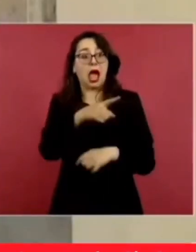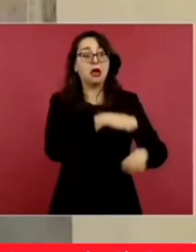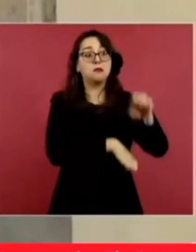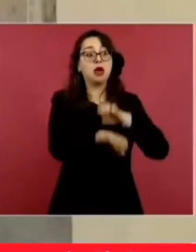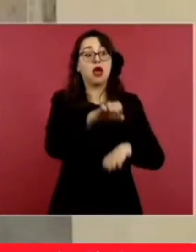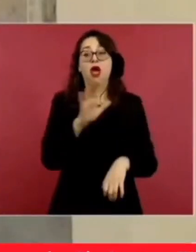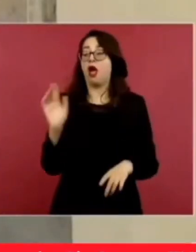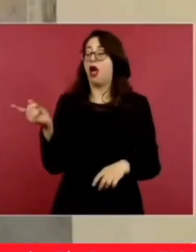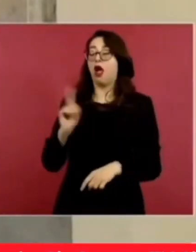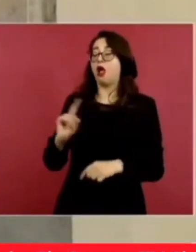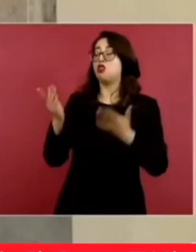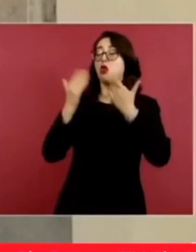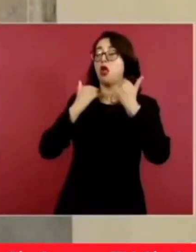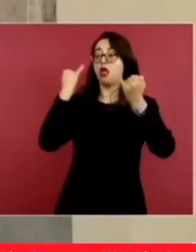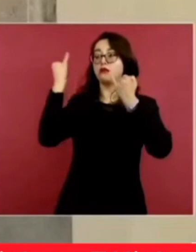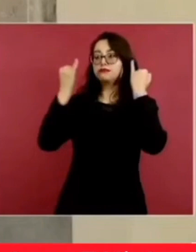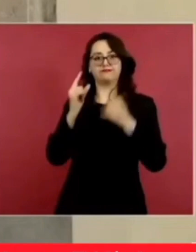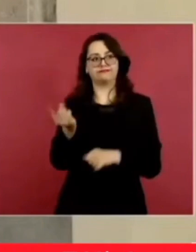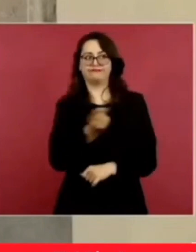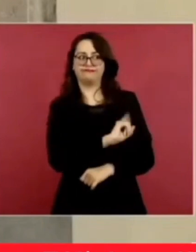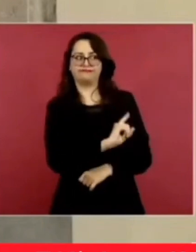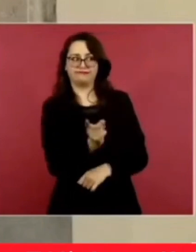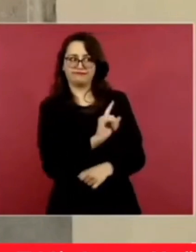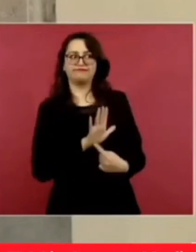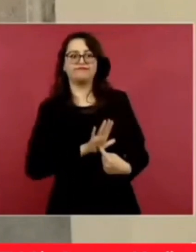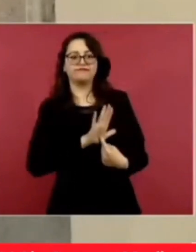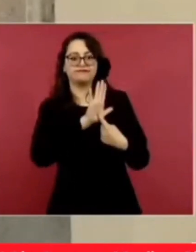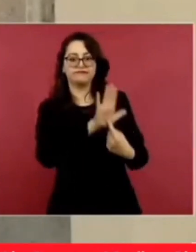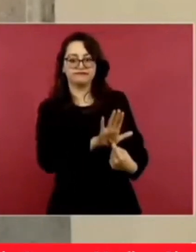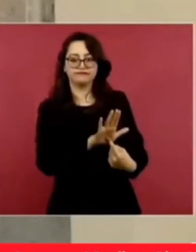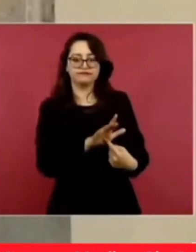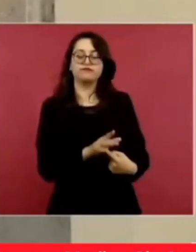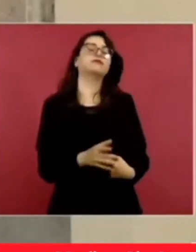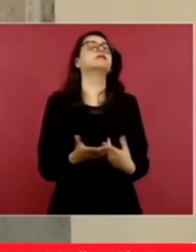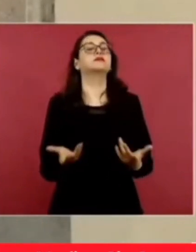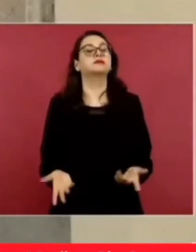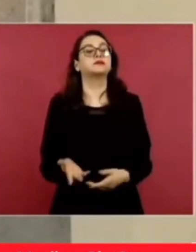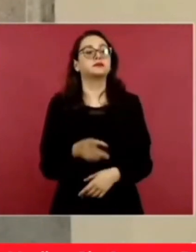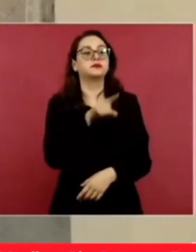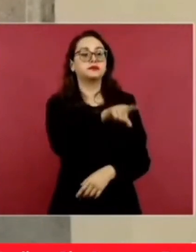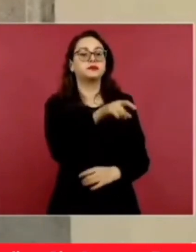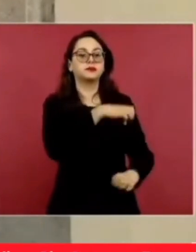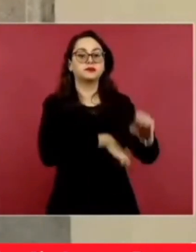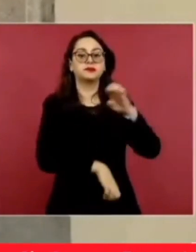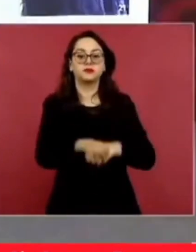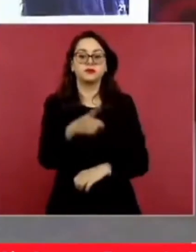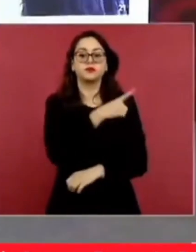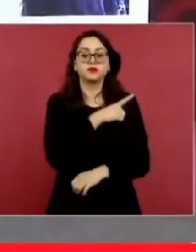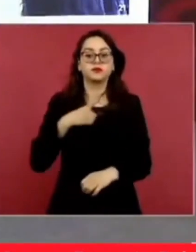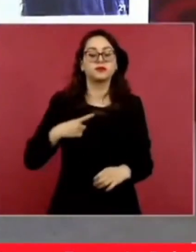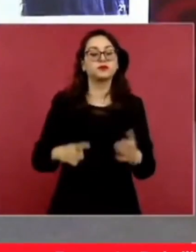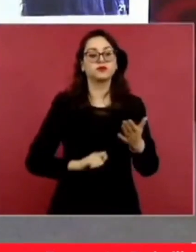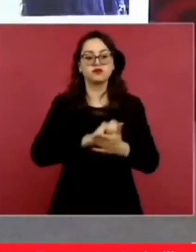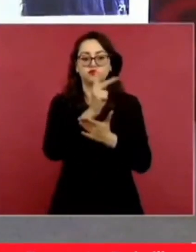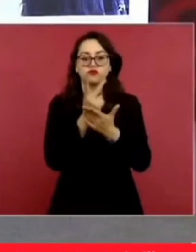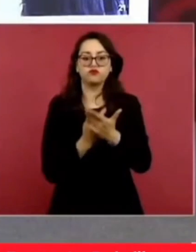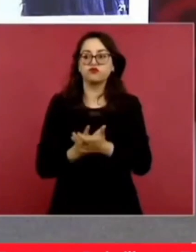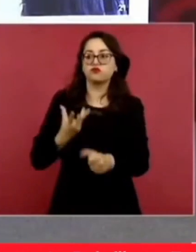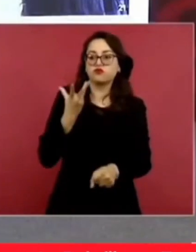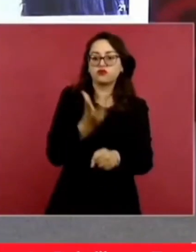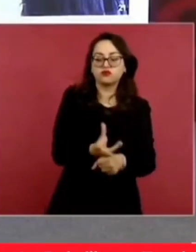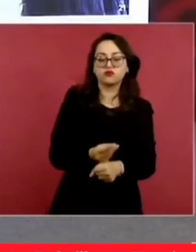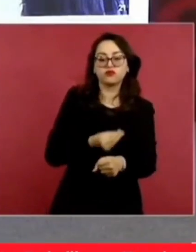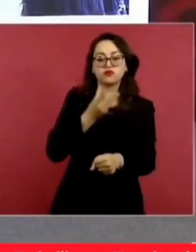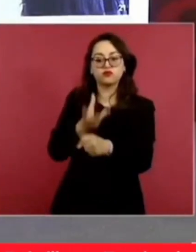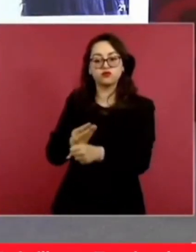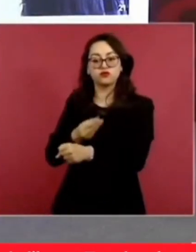Entrega de un nuevo programa de remediación por parte de la empresa, es lo que les pedimos. Ese programa de remediación solo se